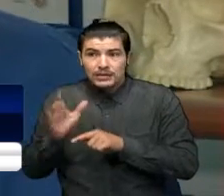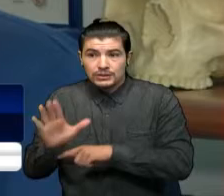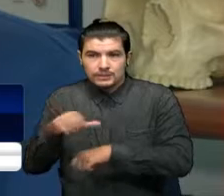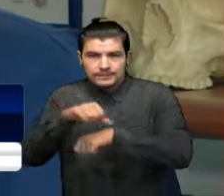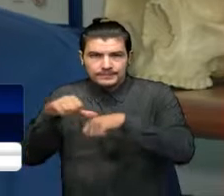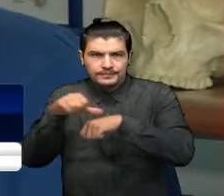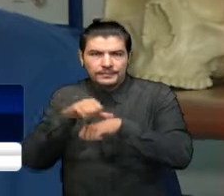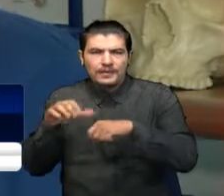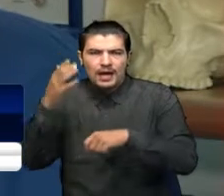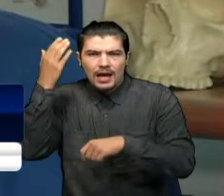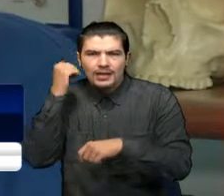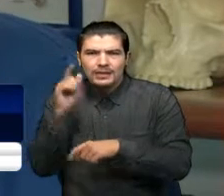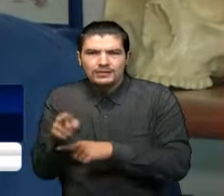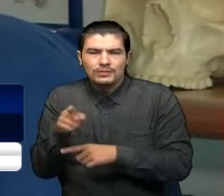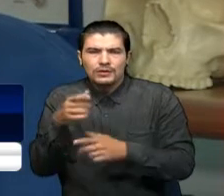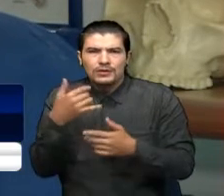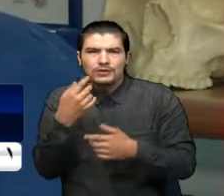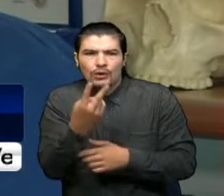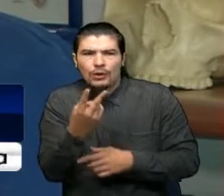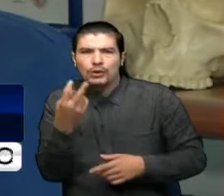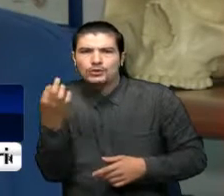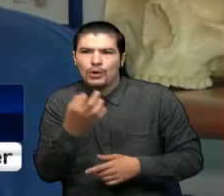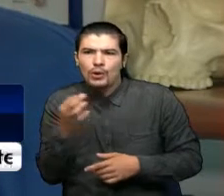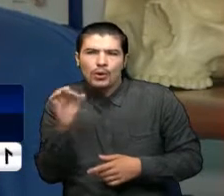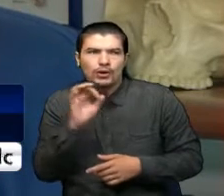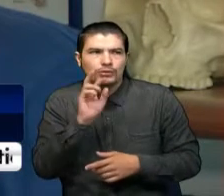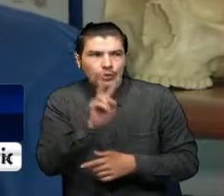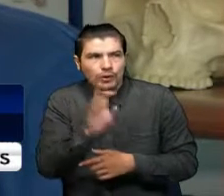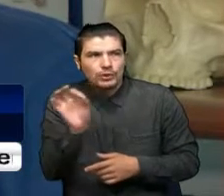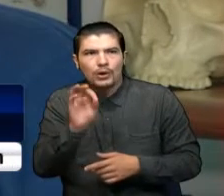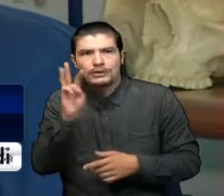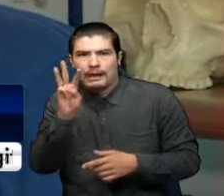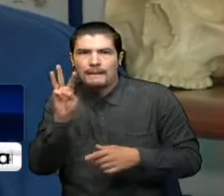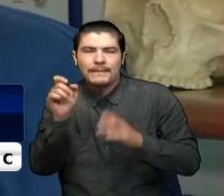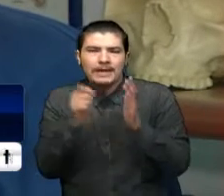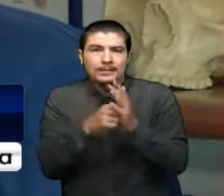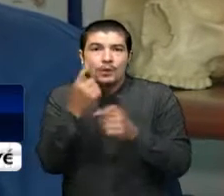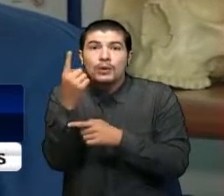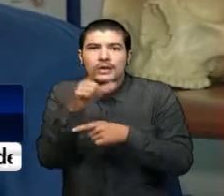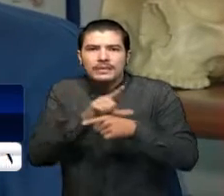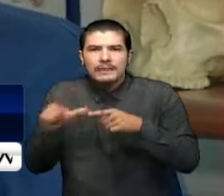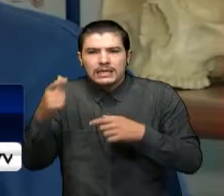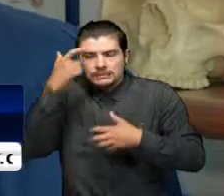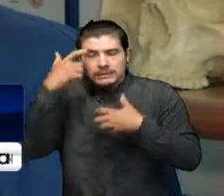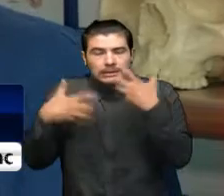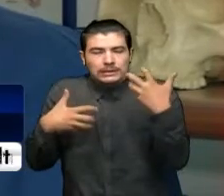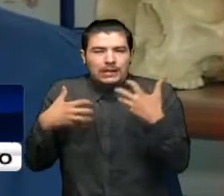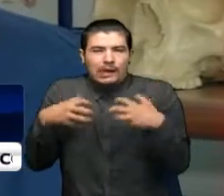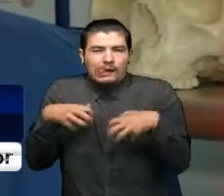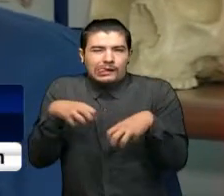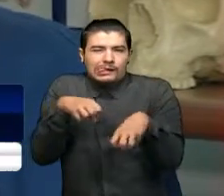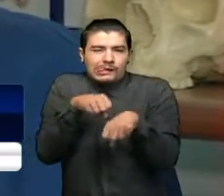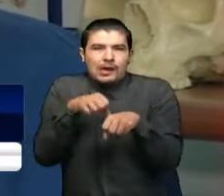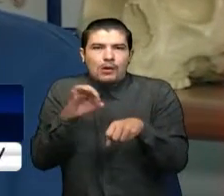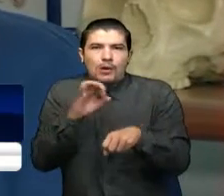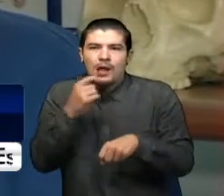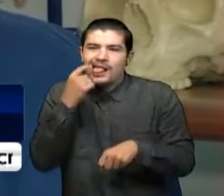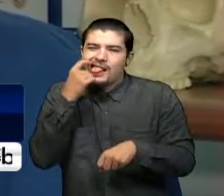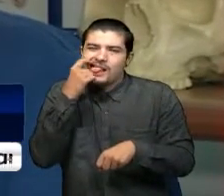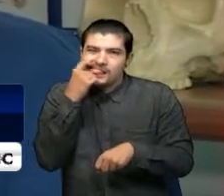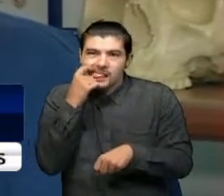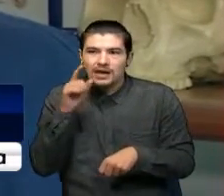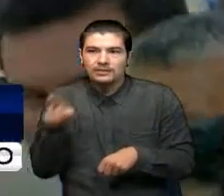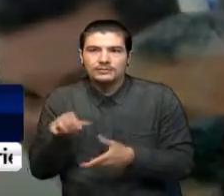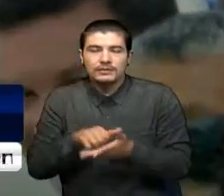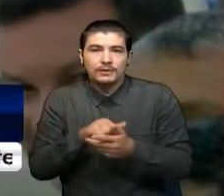que presentaba convulsiones dos o tres veces a la semana desde septiembre de 2012 no